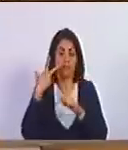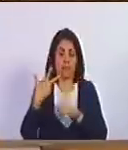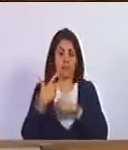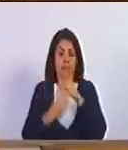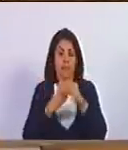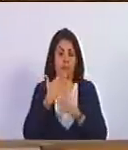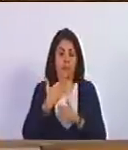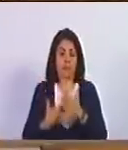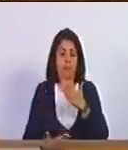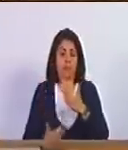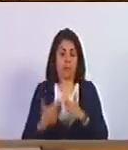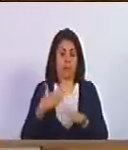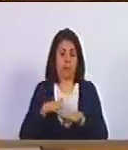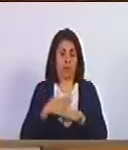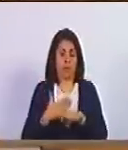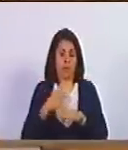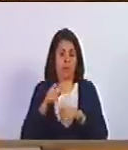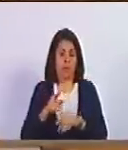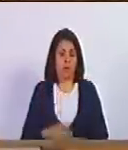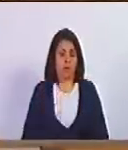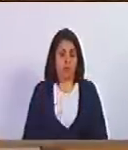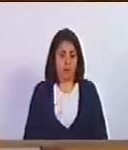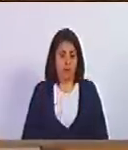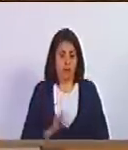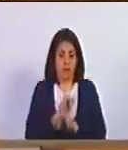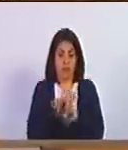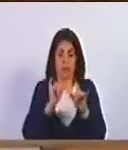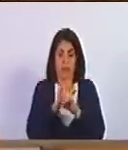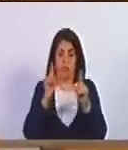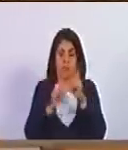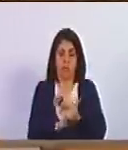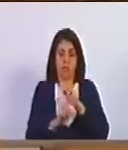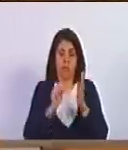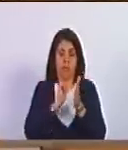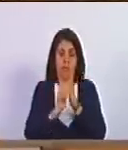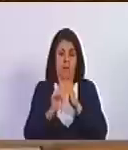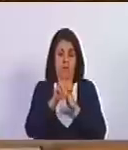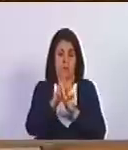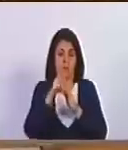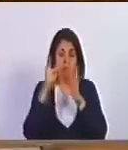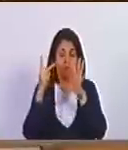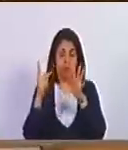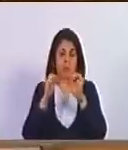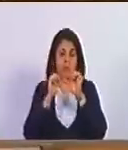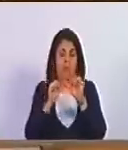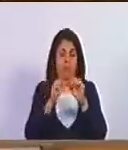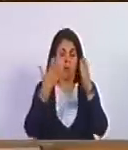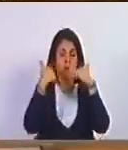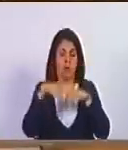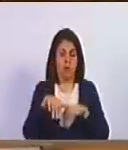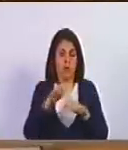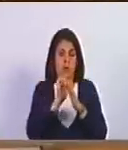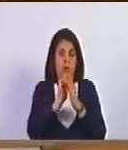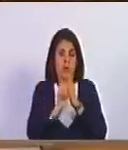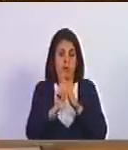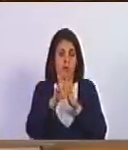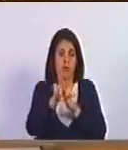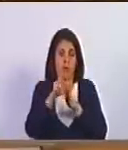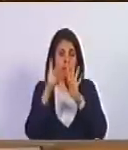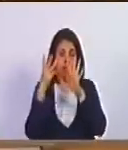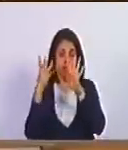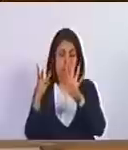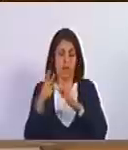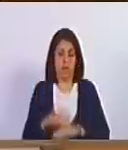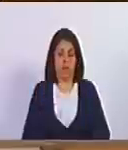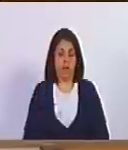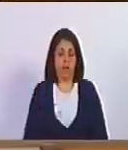83. Se propone aprobar sin modificación el epígrafe del artículo 37, que pasa a ser el epígrafe del artículo